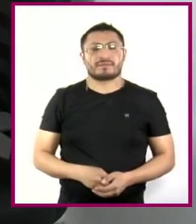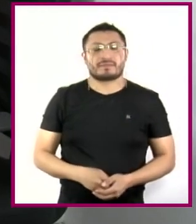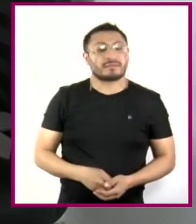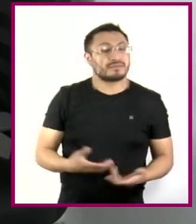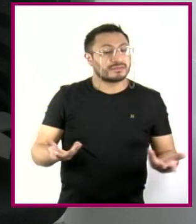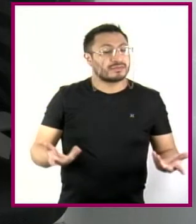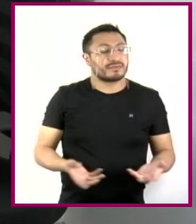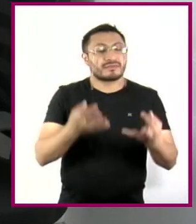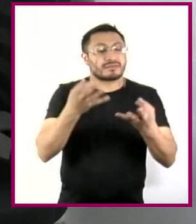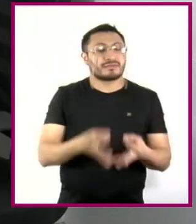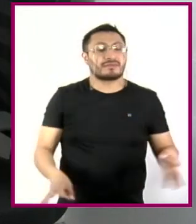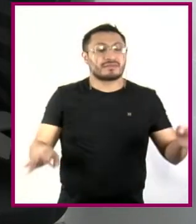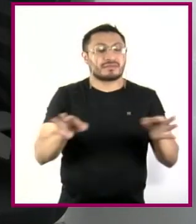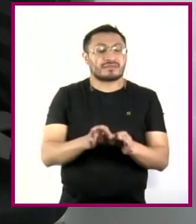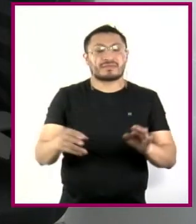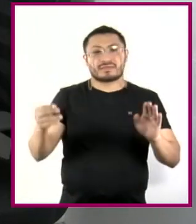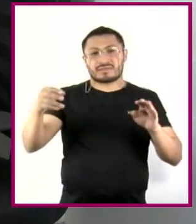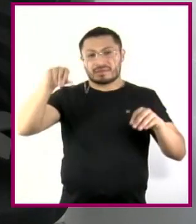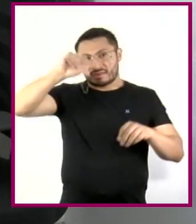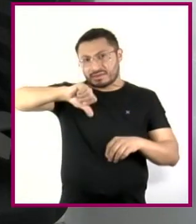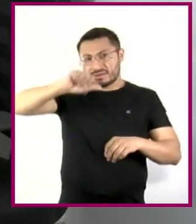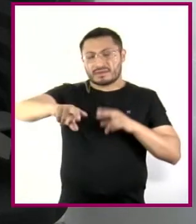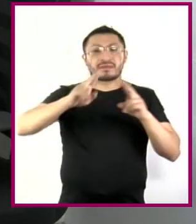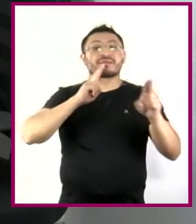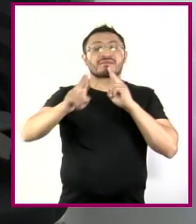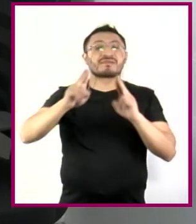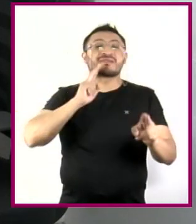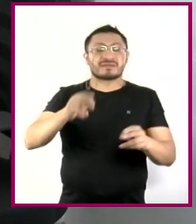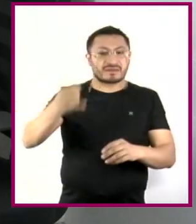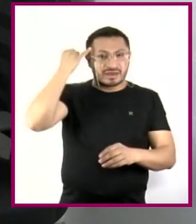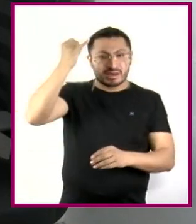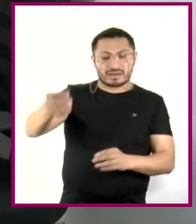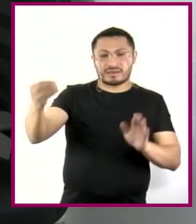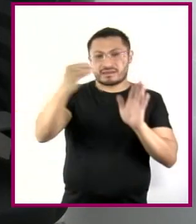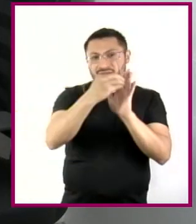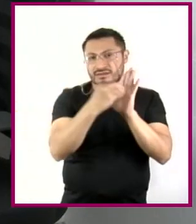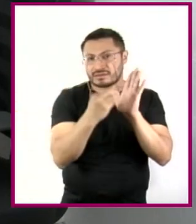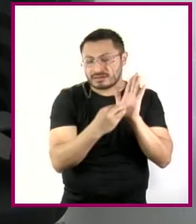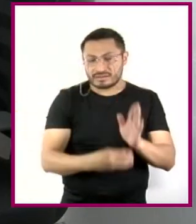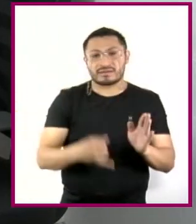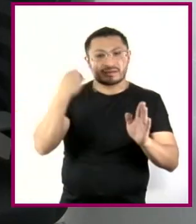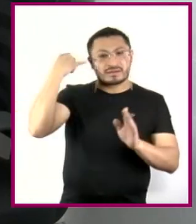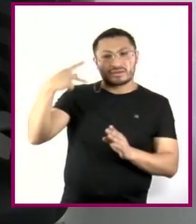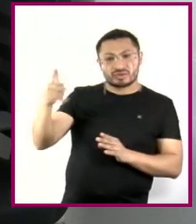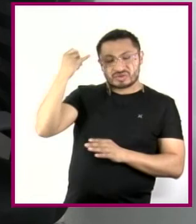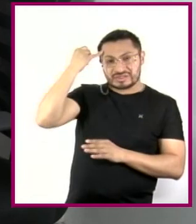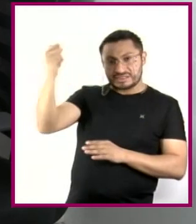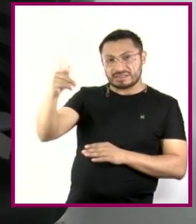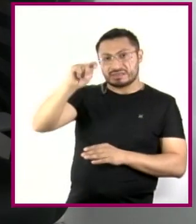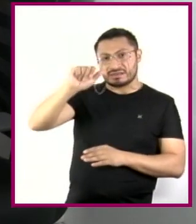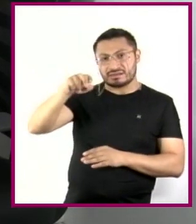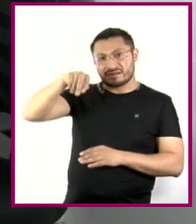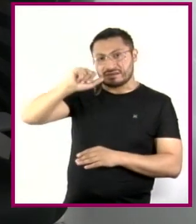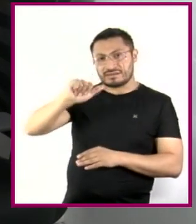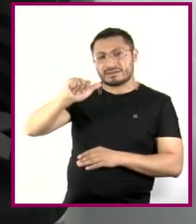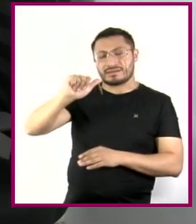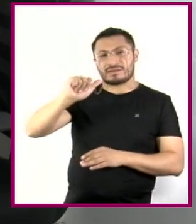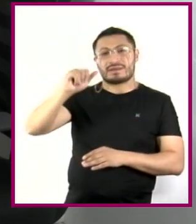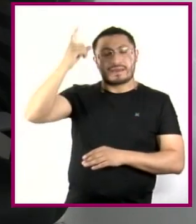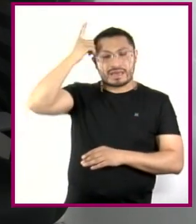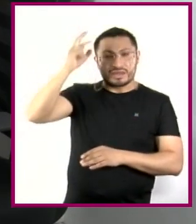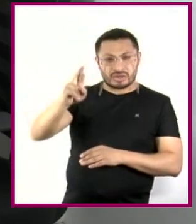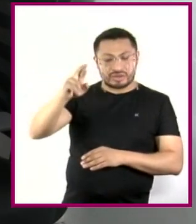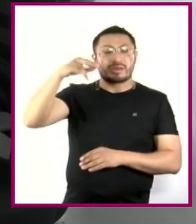Chicos, es importante que en la nota de hoy plasmen las ideas que ha expuesto la doctora Tania García y no perder de vista que si bien